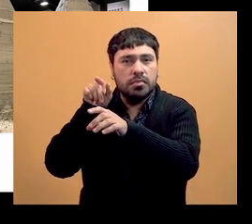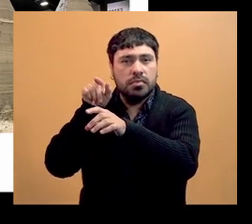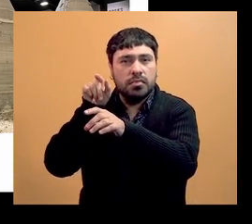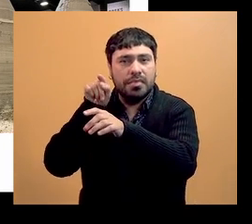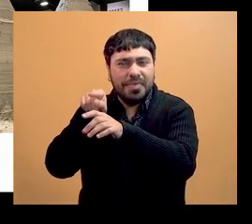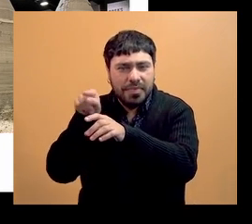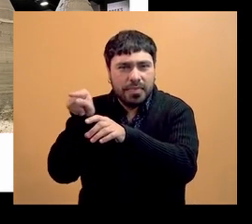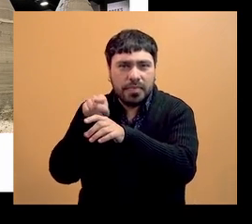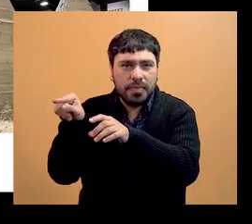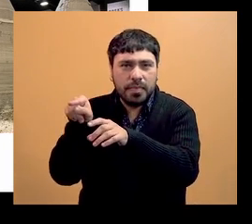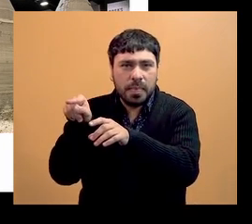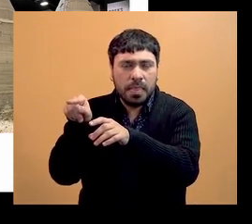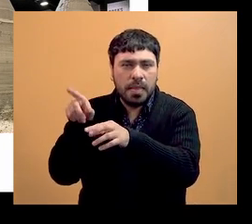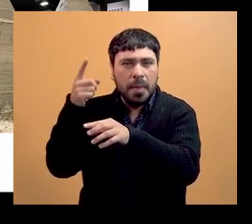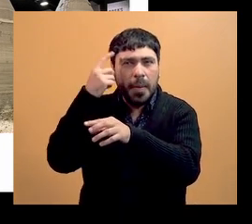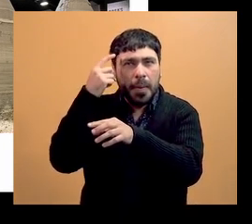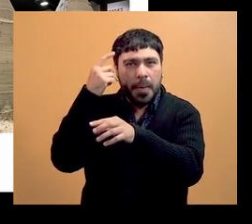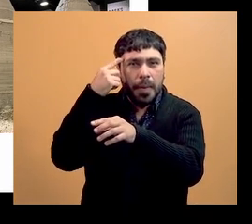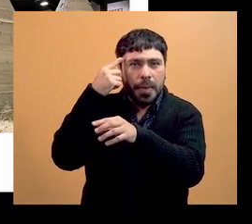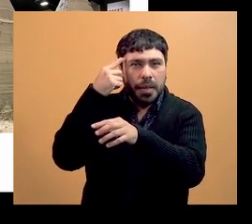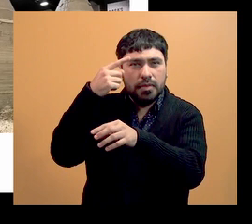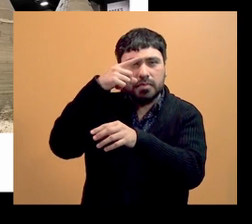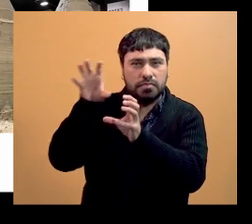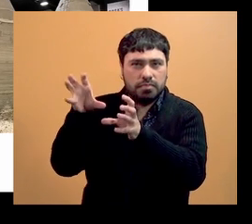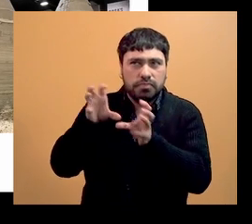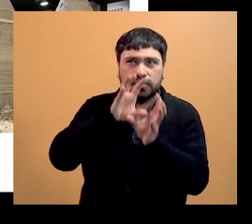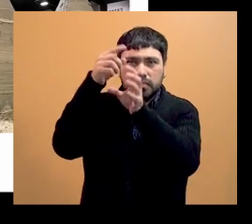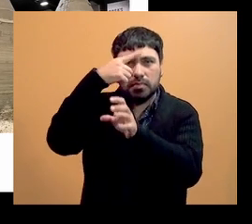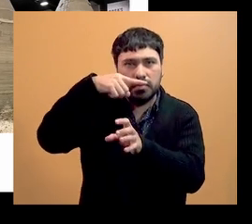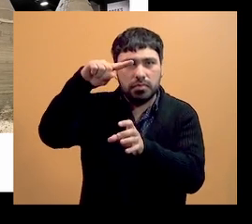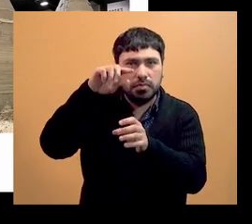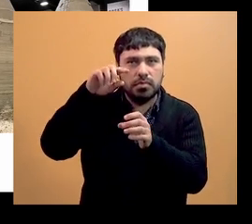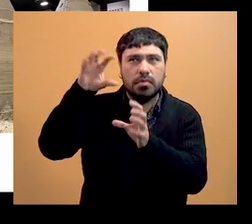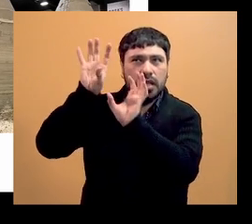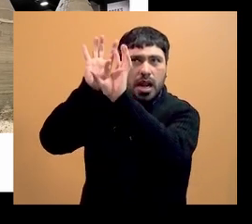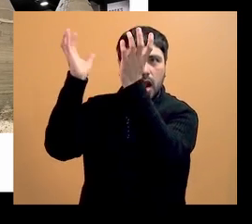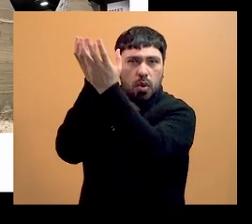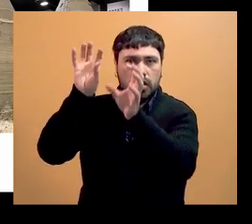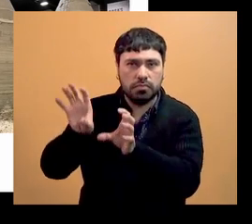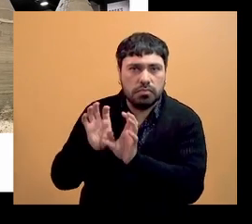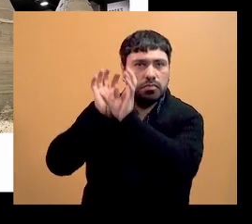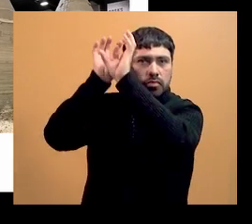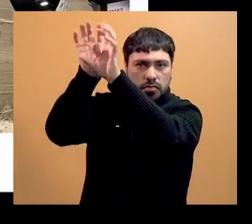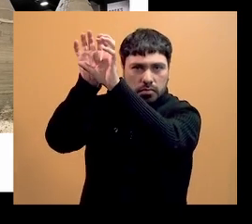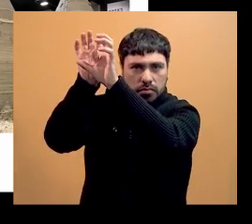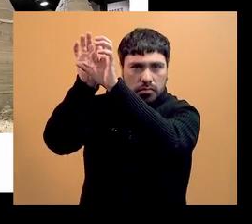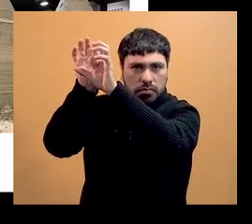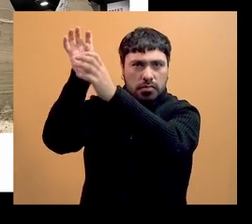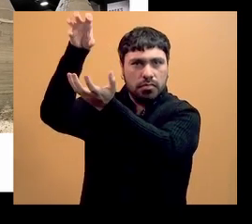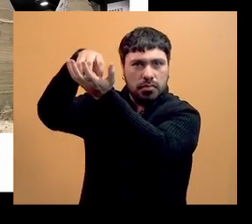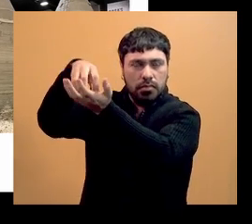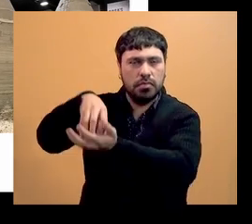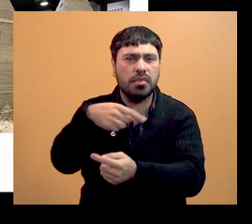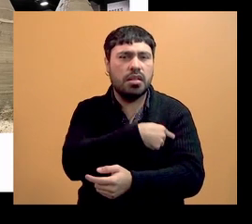potencialmente la Luna, en donde tecnologías aditivas tenían que construir estos domos con, ojalá, la mayor cantidad de recursos in